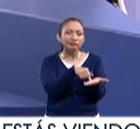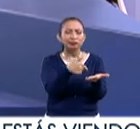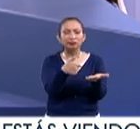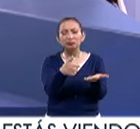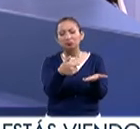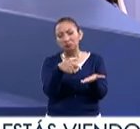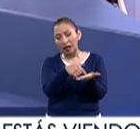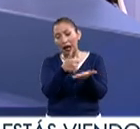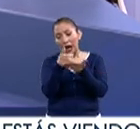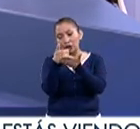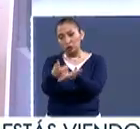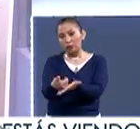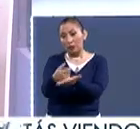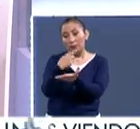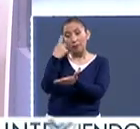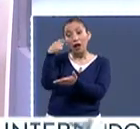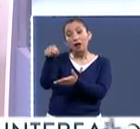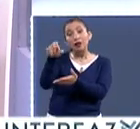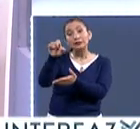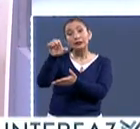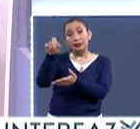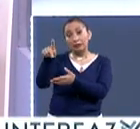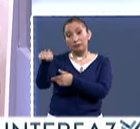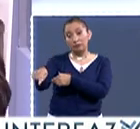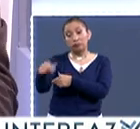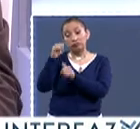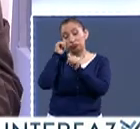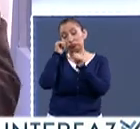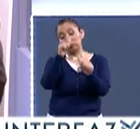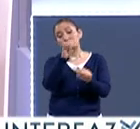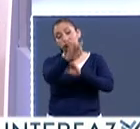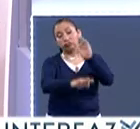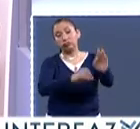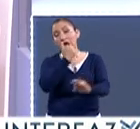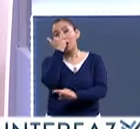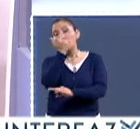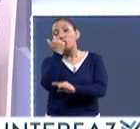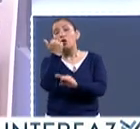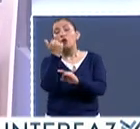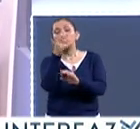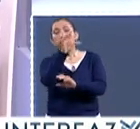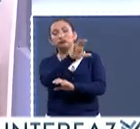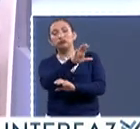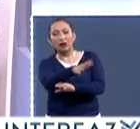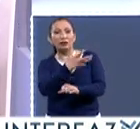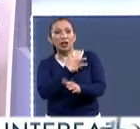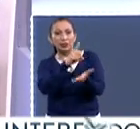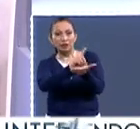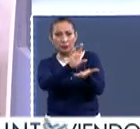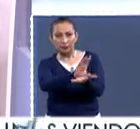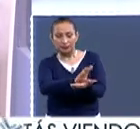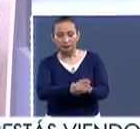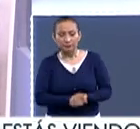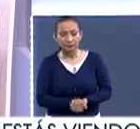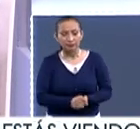permite que la Secretaría de Educación Pública atienda a estudiantes con discapacidad.